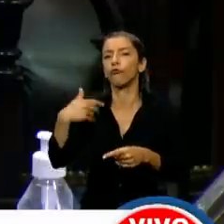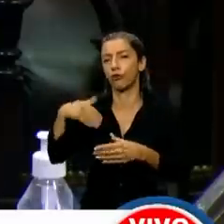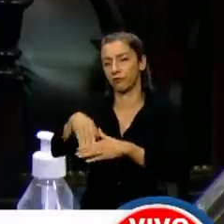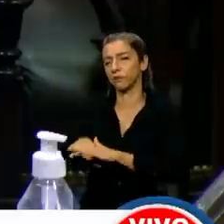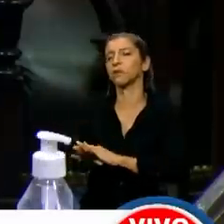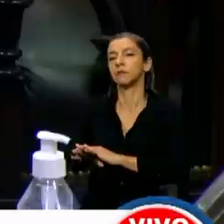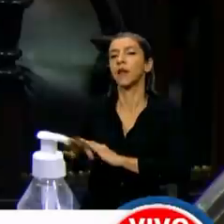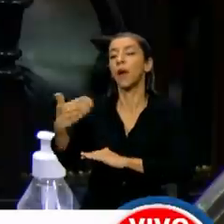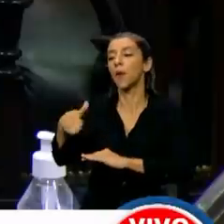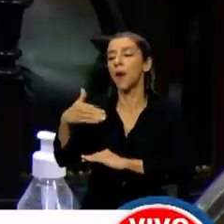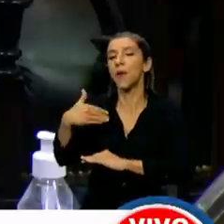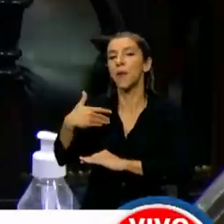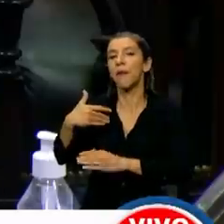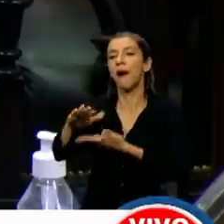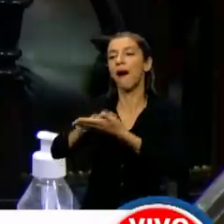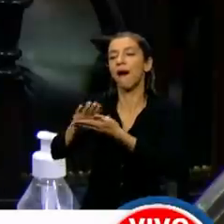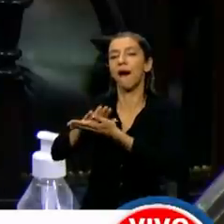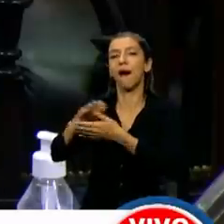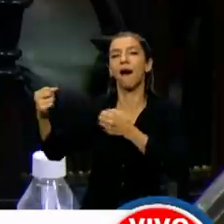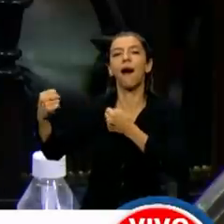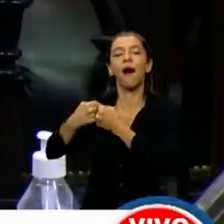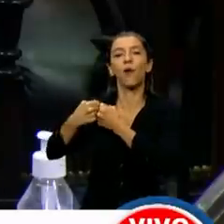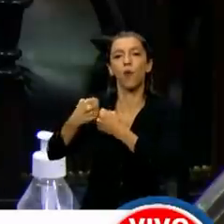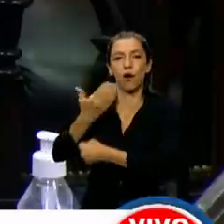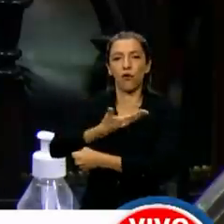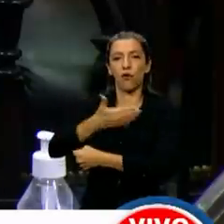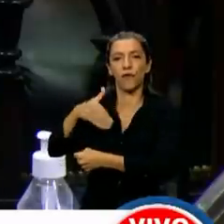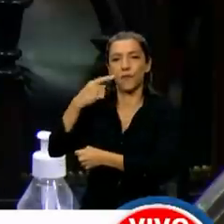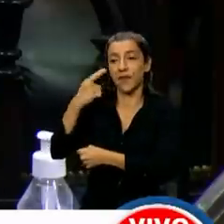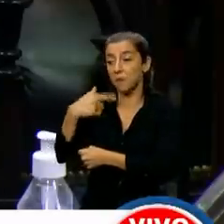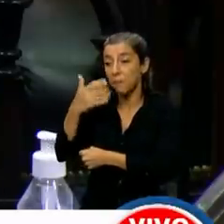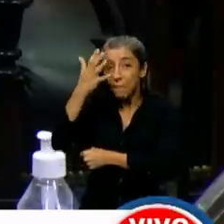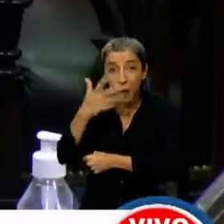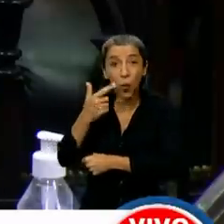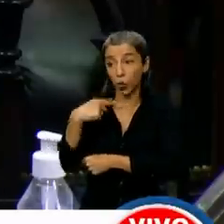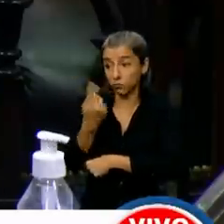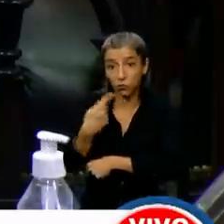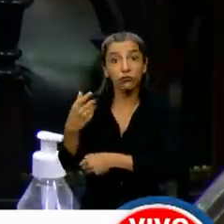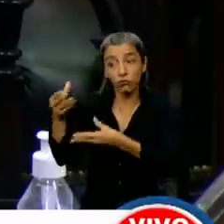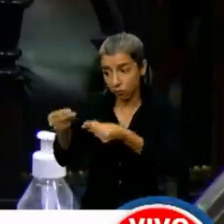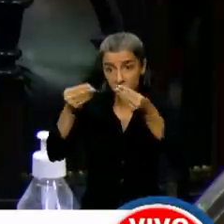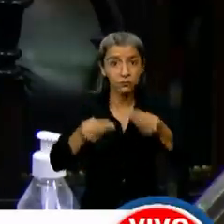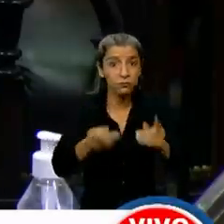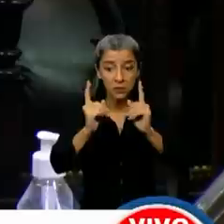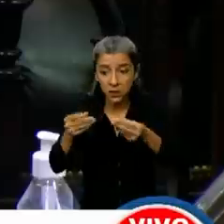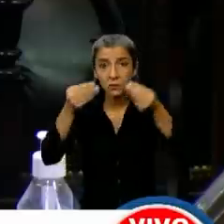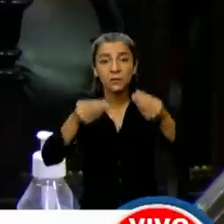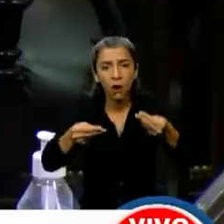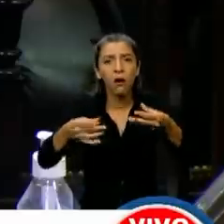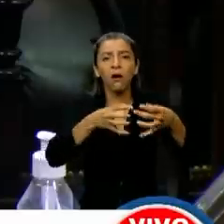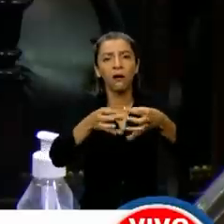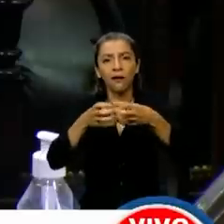peyorativamente me gustaría discutir sobre esas bases la verdad era con sensualidad nace de una idea